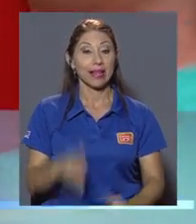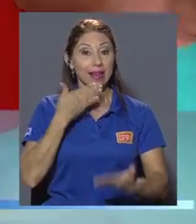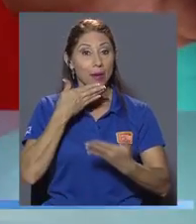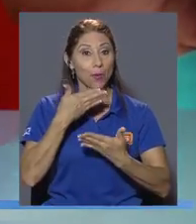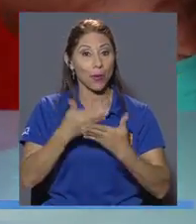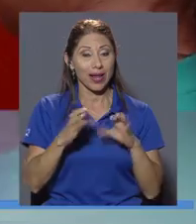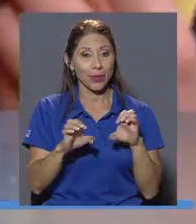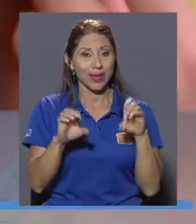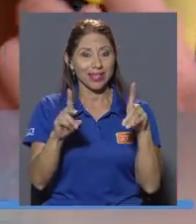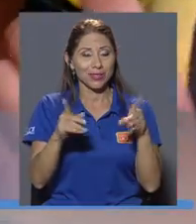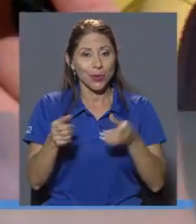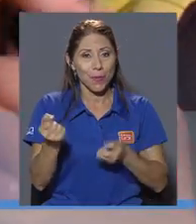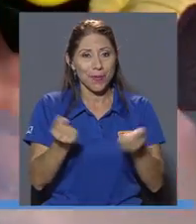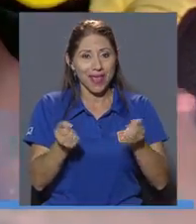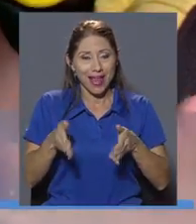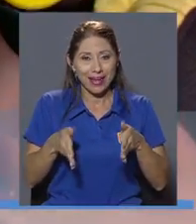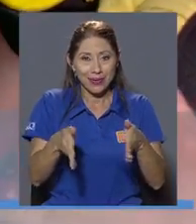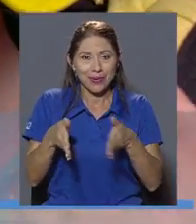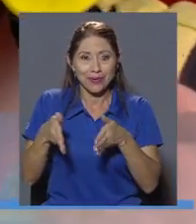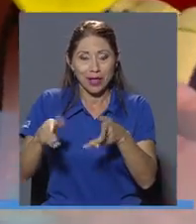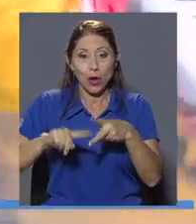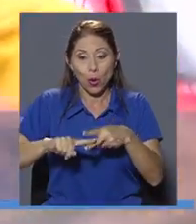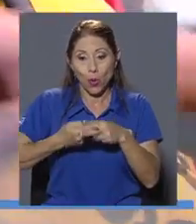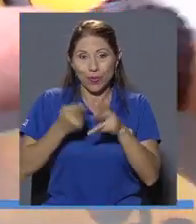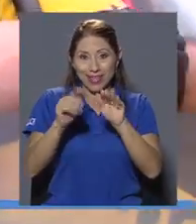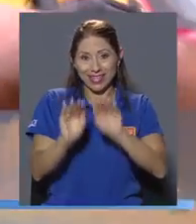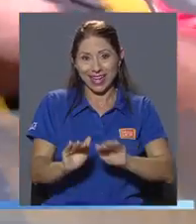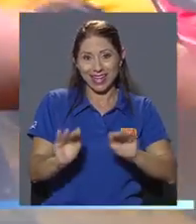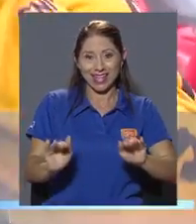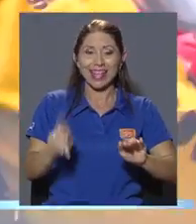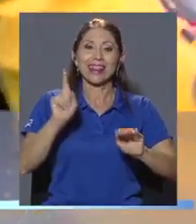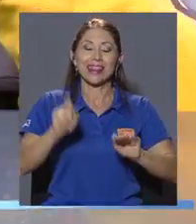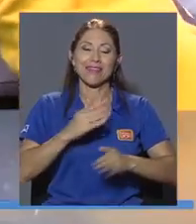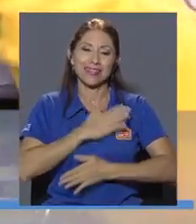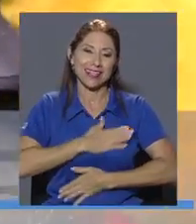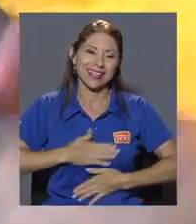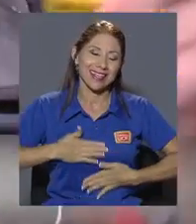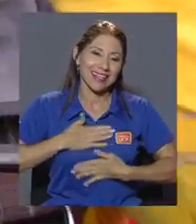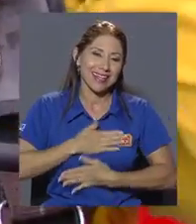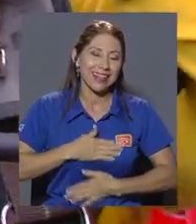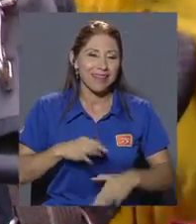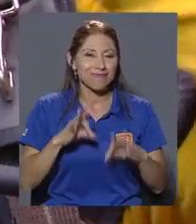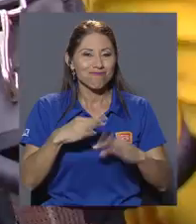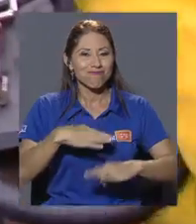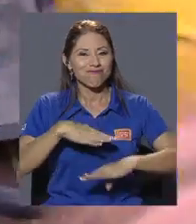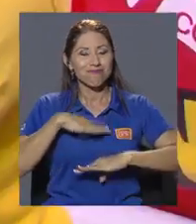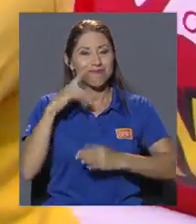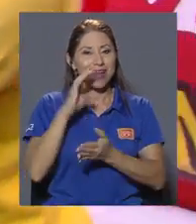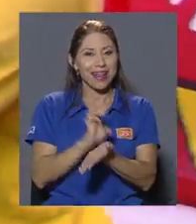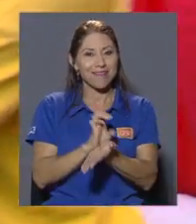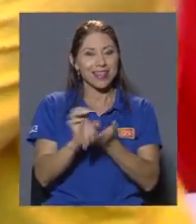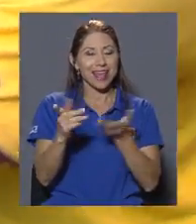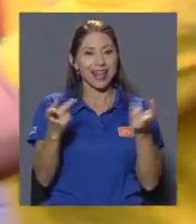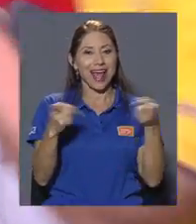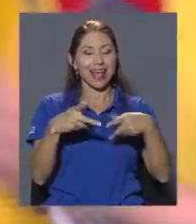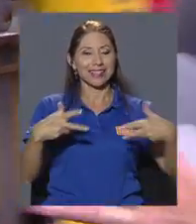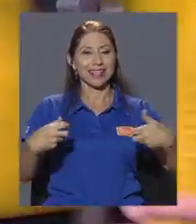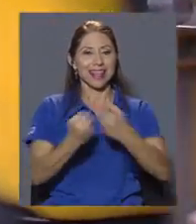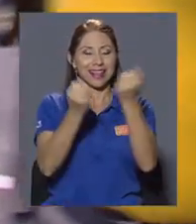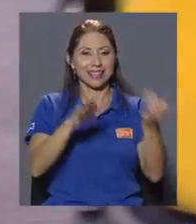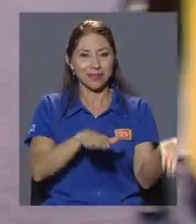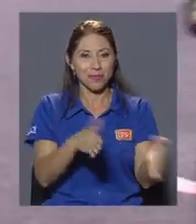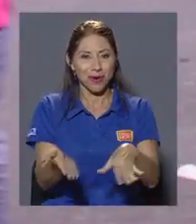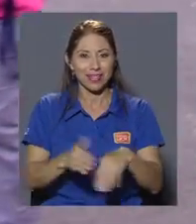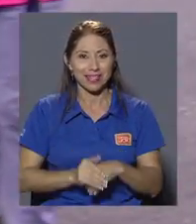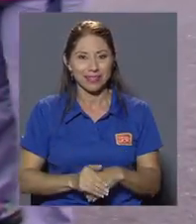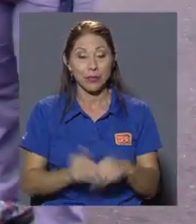La buena educación vial comienza en la niñez, por lo que debe ser entretenida y memorable para evitar accidentes y muertes. Es